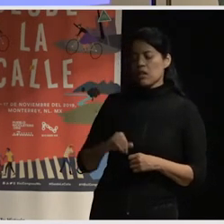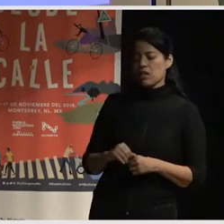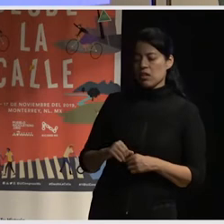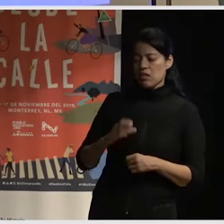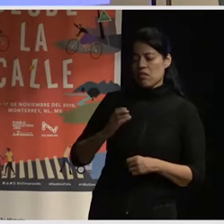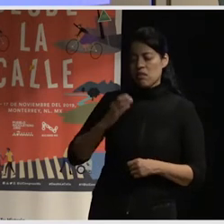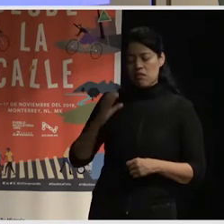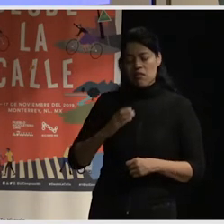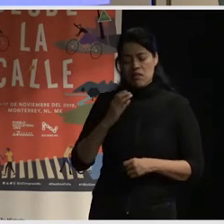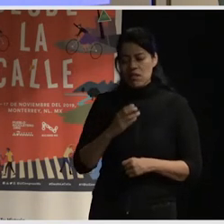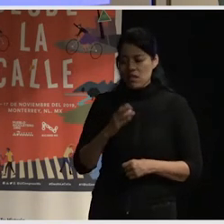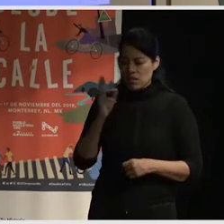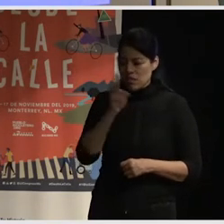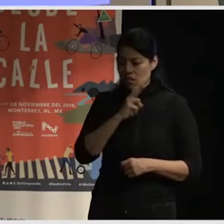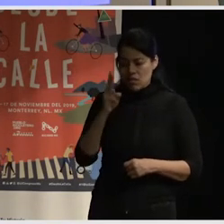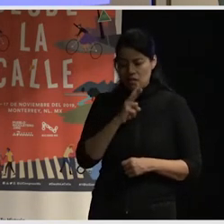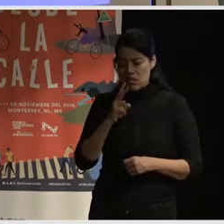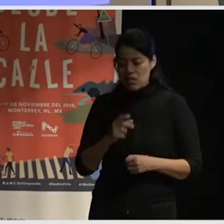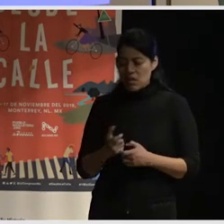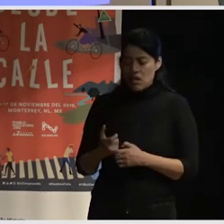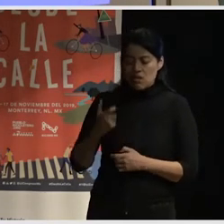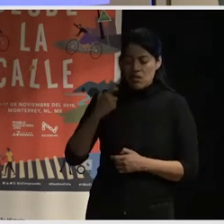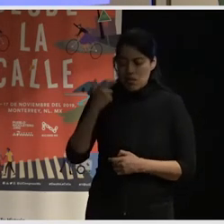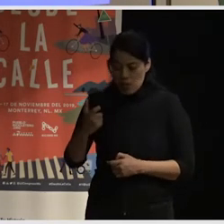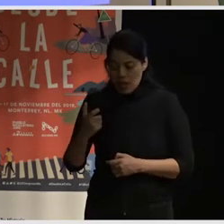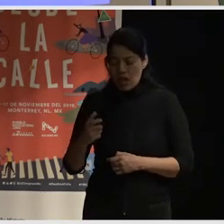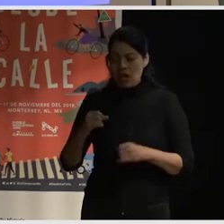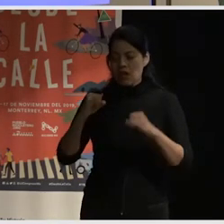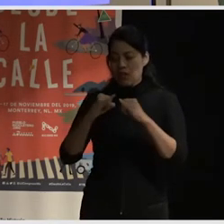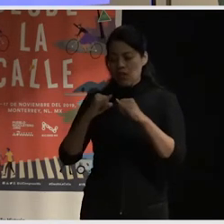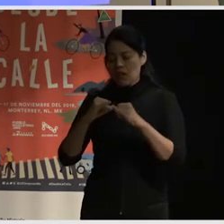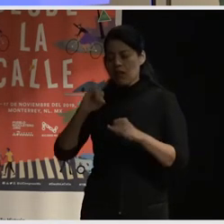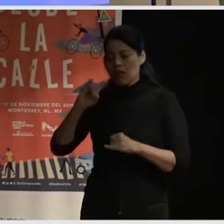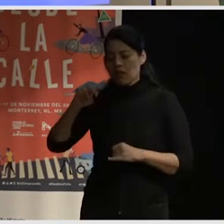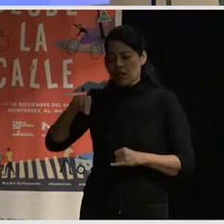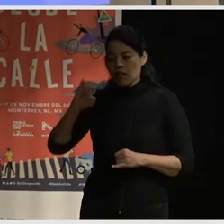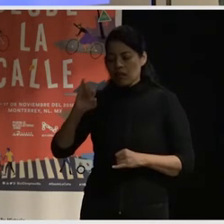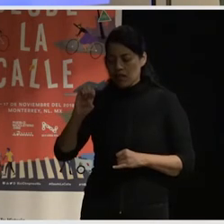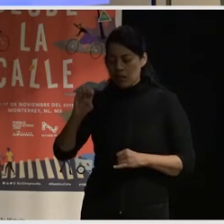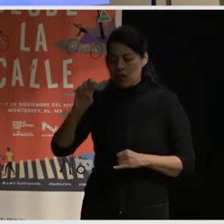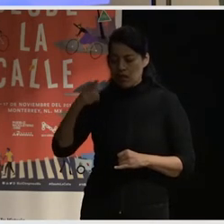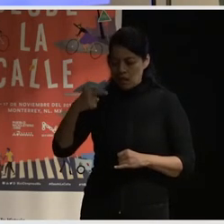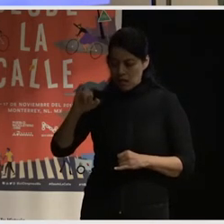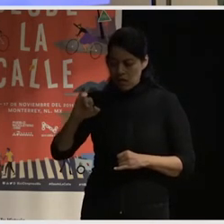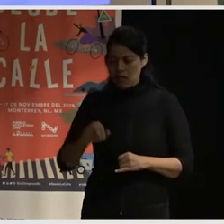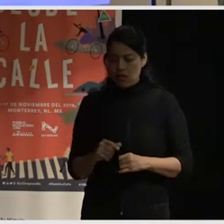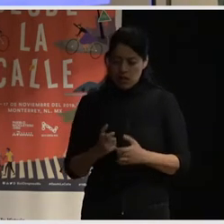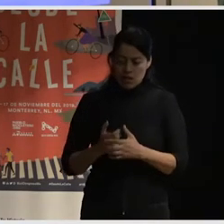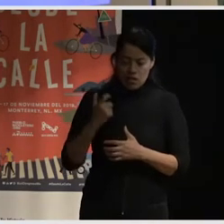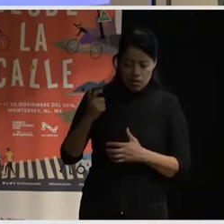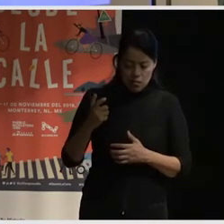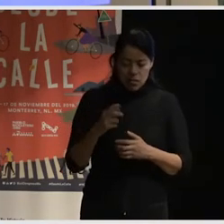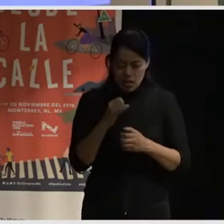alrededor del 4 por ciento del producto interno bruto de nuestro país entonces pues digo ese es